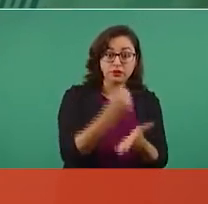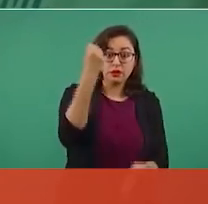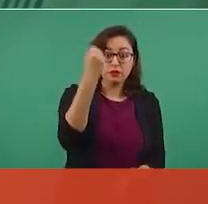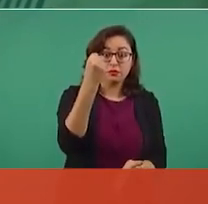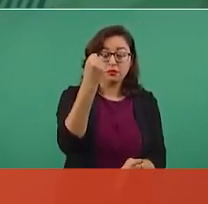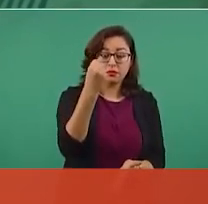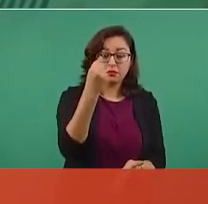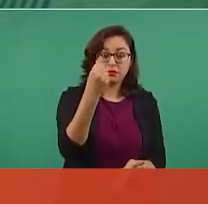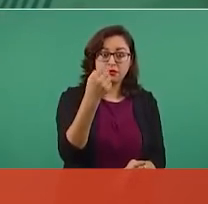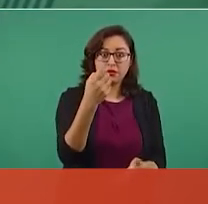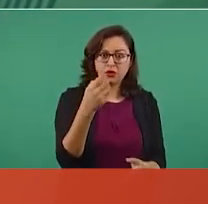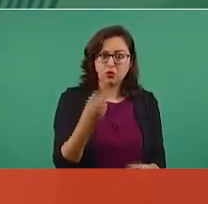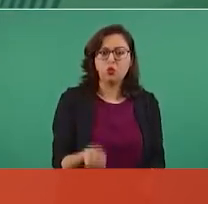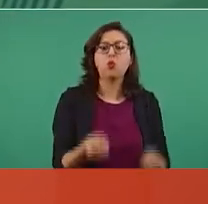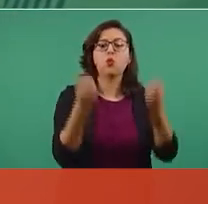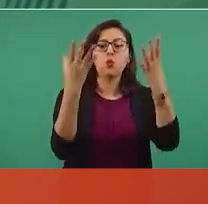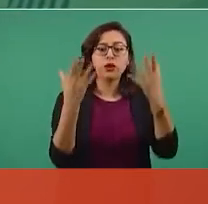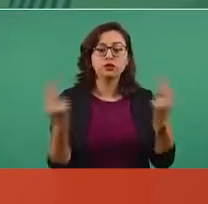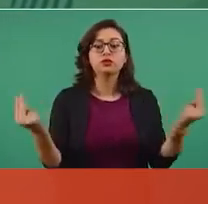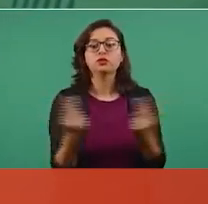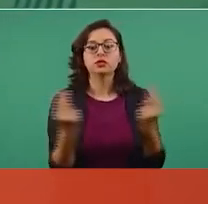la mitad más uno.